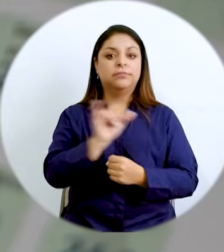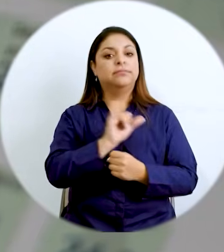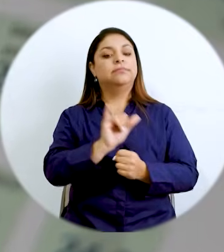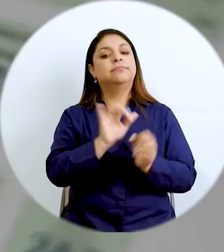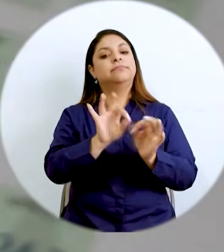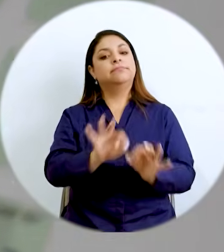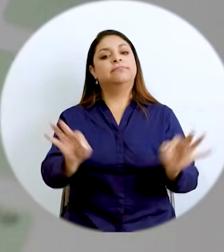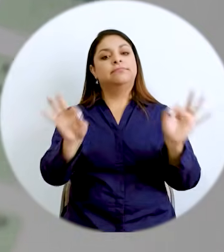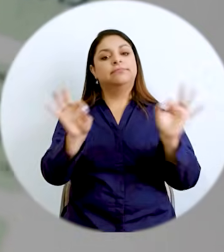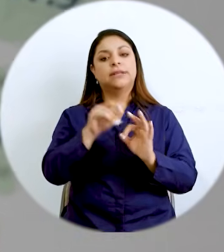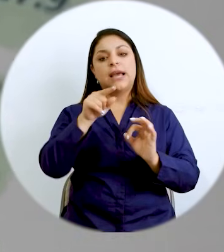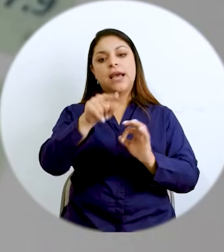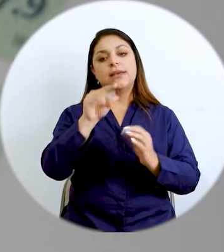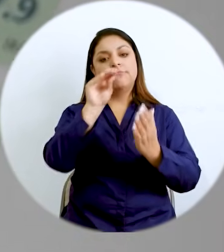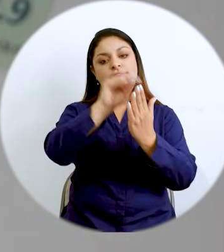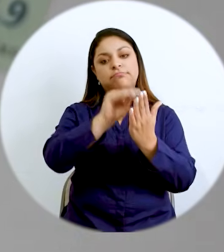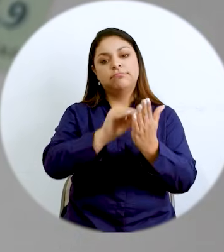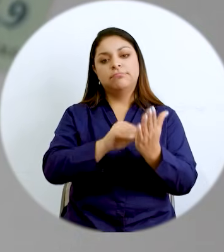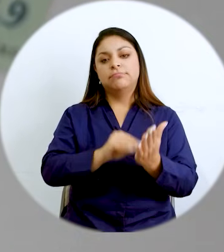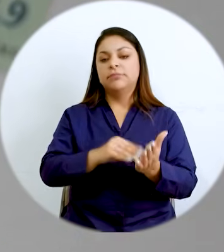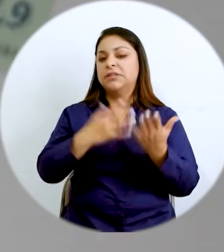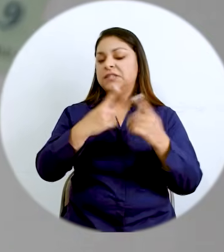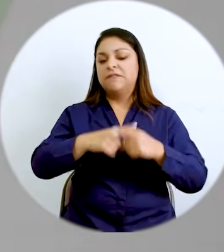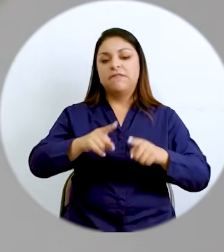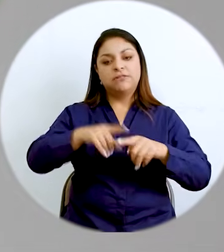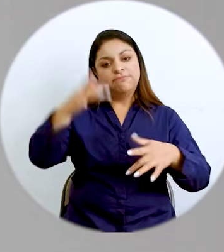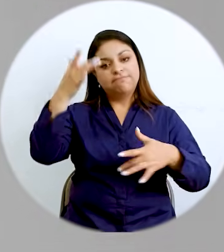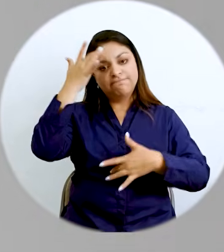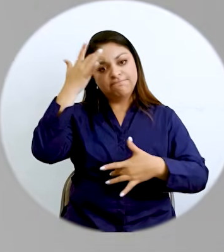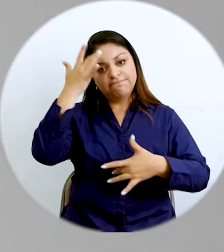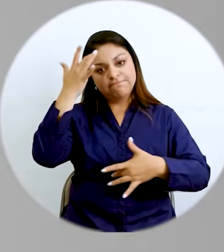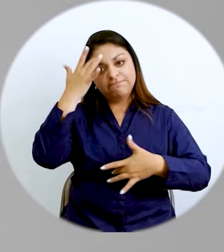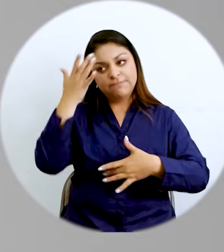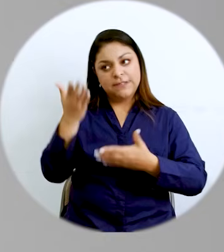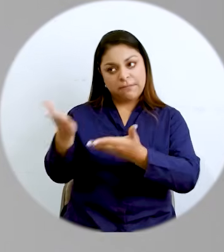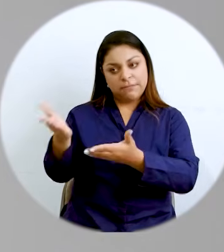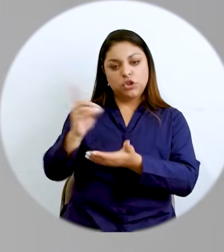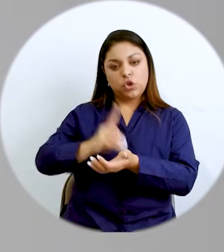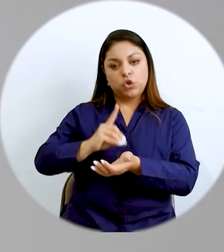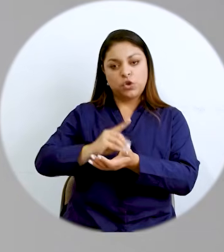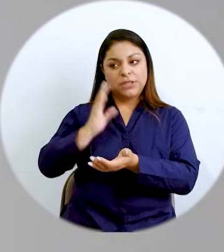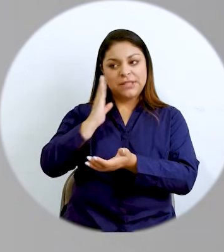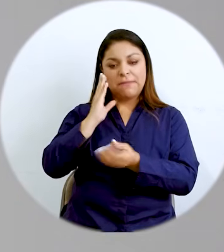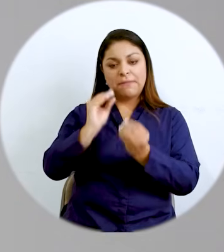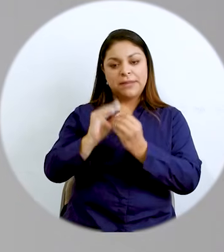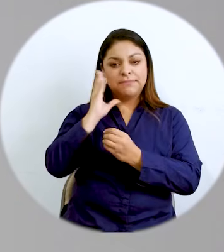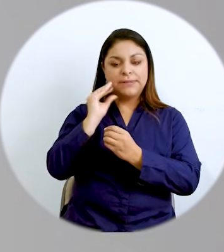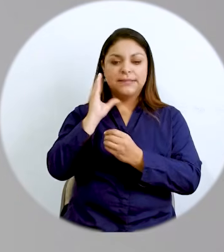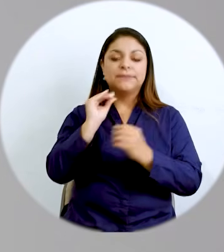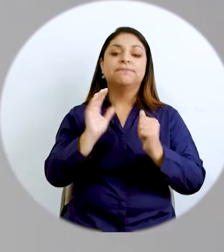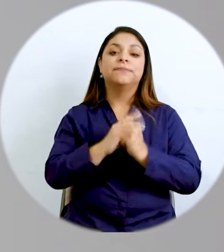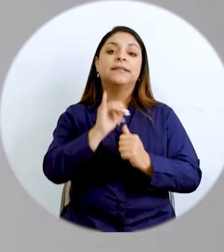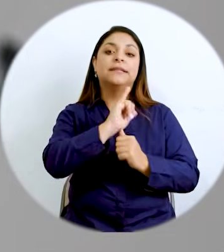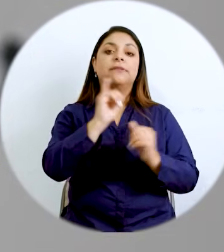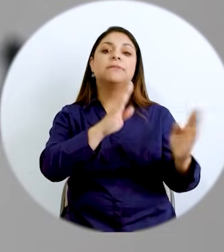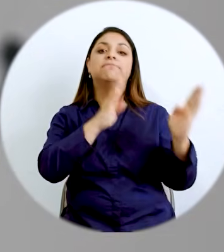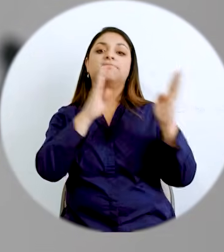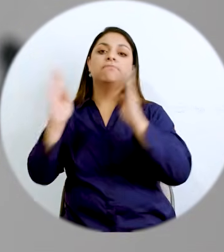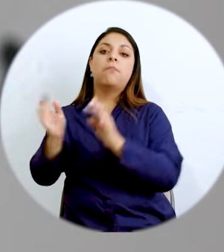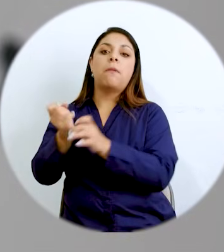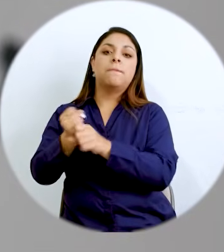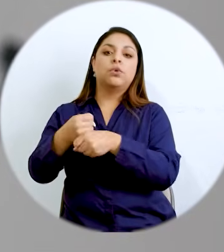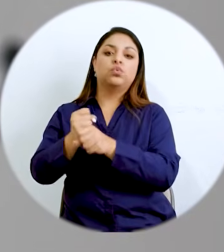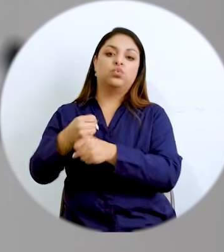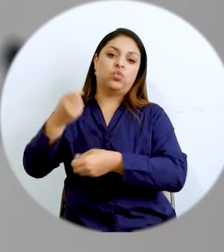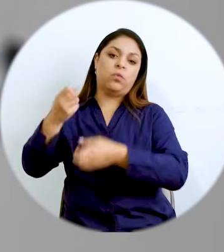ahí hay registros de diferentes patologías, aquí el doctor Frank pues tiene mucho más experiencia en eso, y la